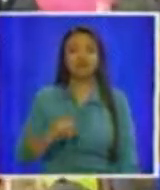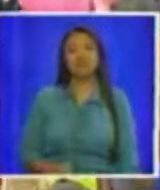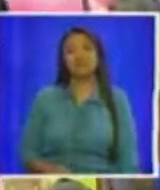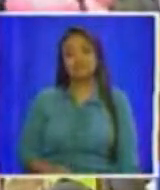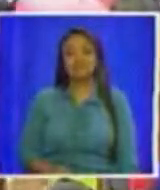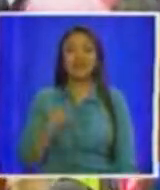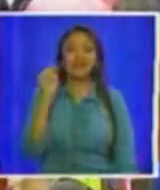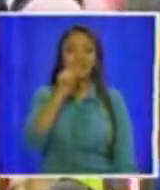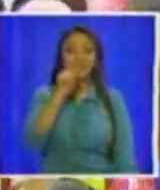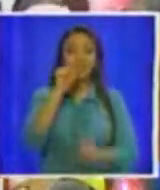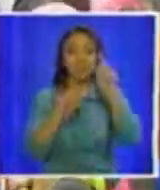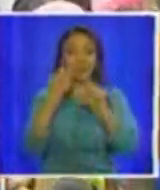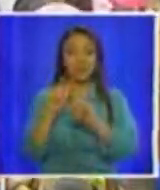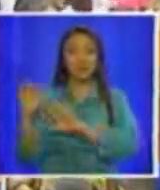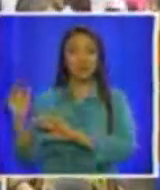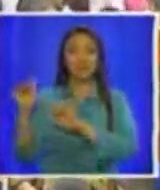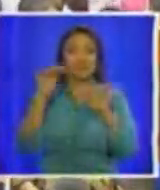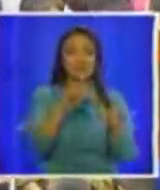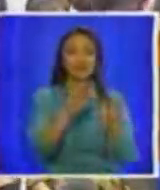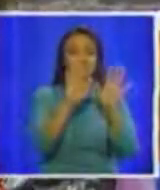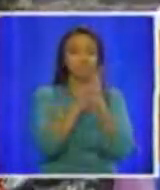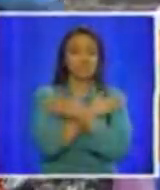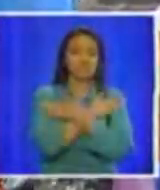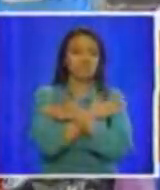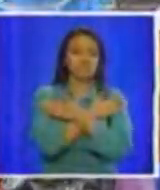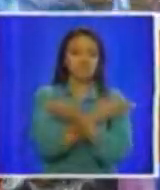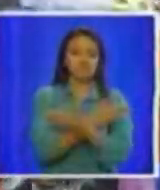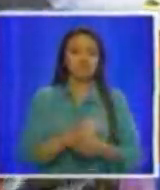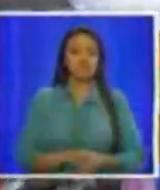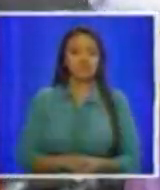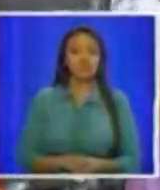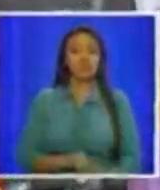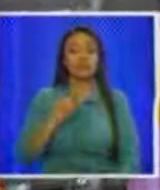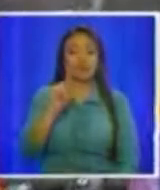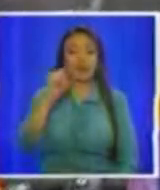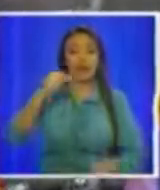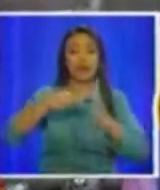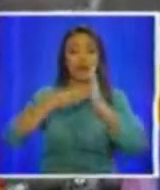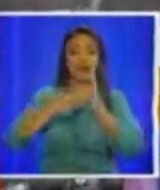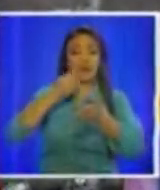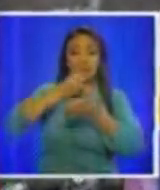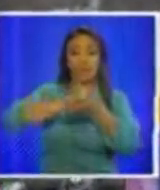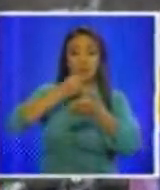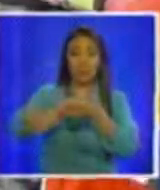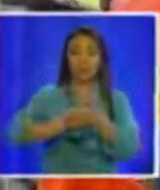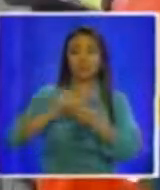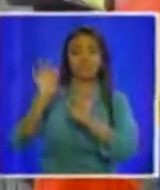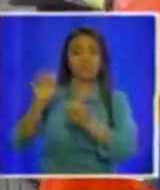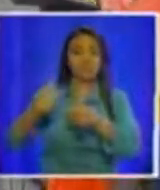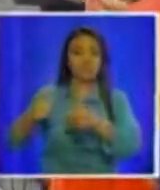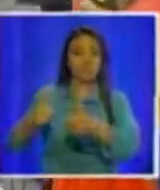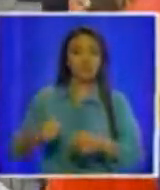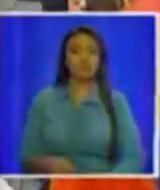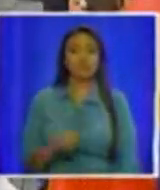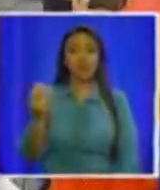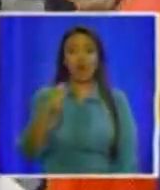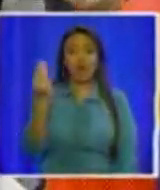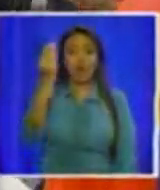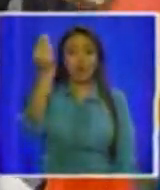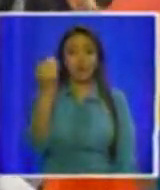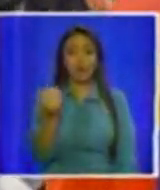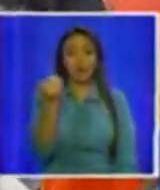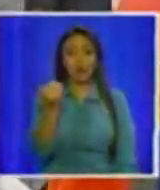evento expresaron su admiración y cariño a Carapaz. Su valioso ejemplo de lucha, constancia y perseverancia. Para que los jóvenes de